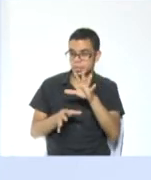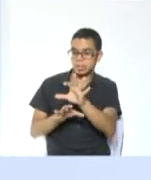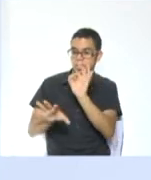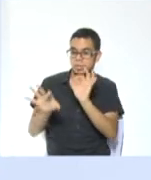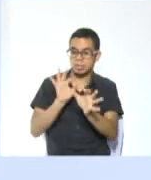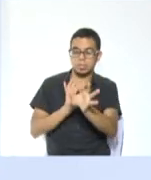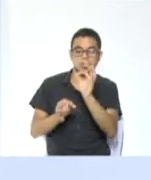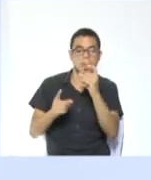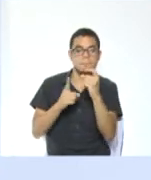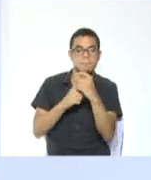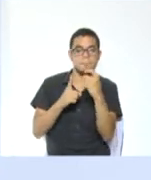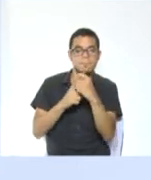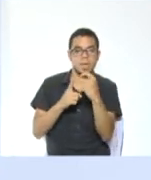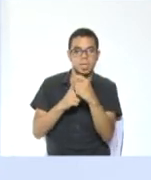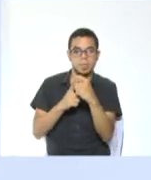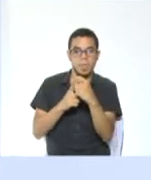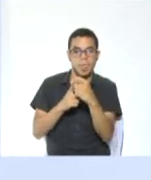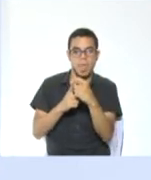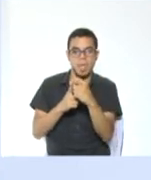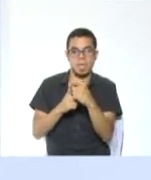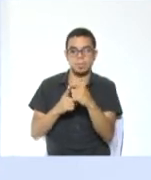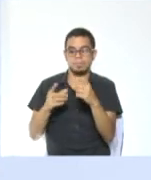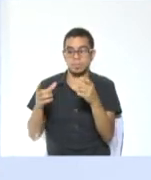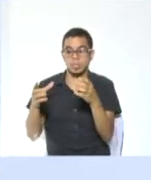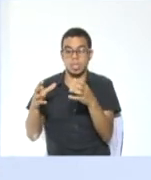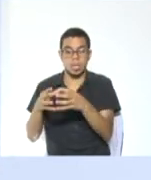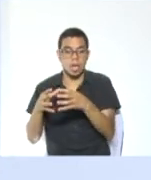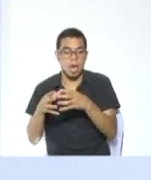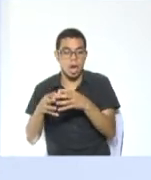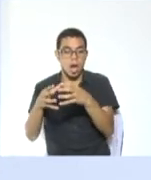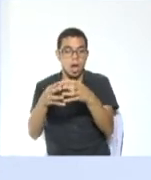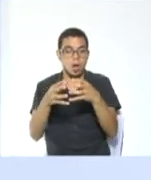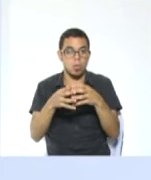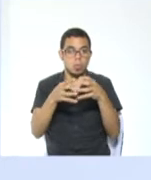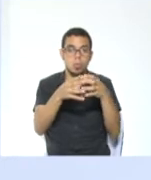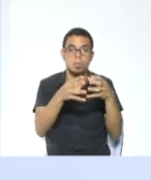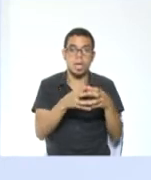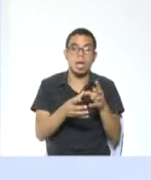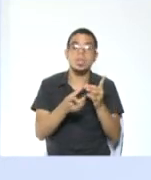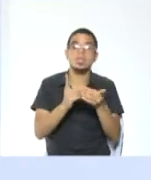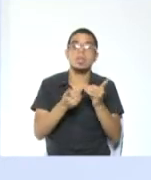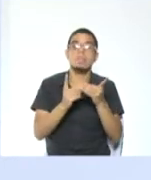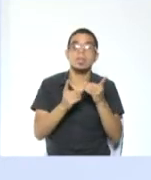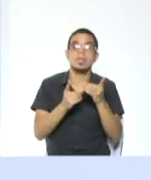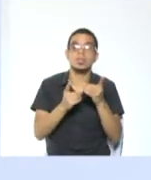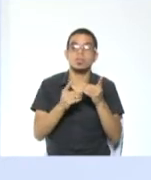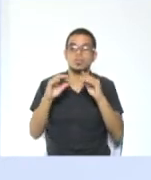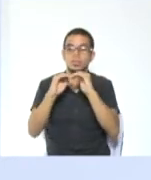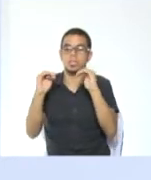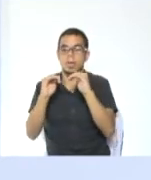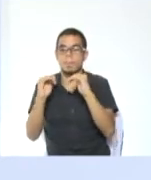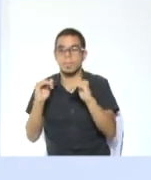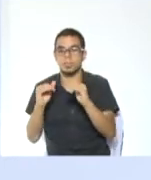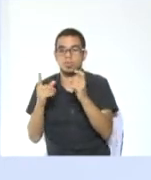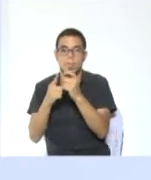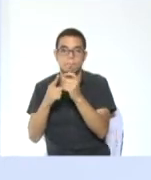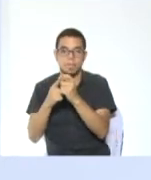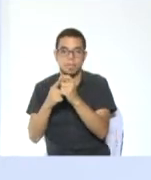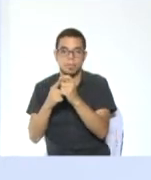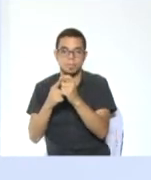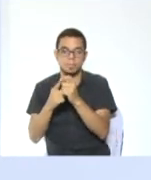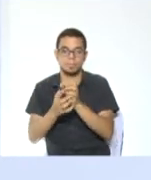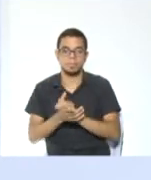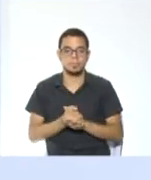Esas palabras las extraímos porque están clasificadas según el número de sílabas.